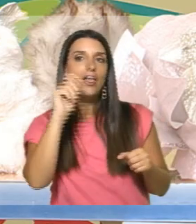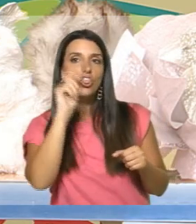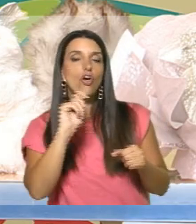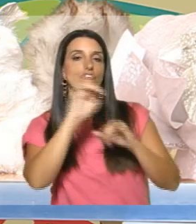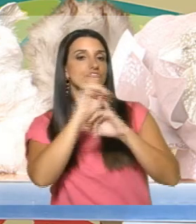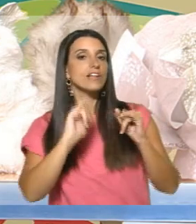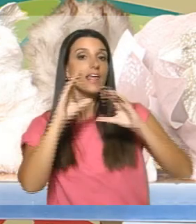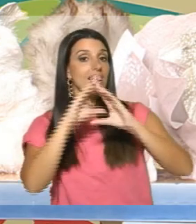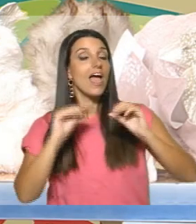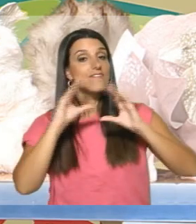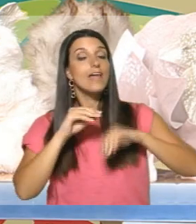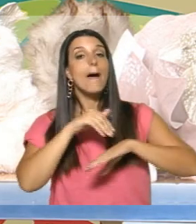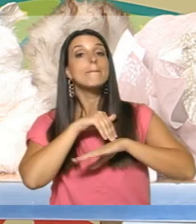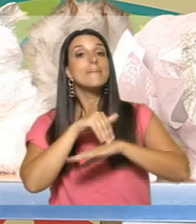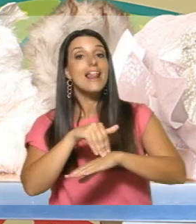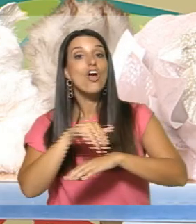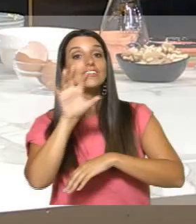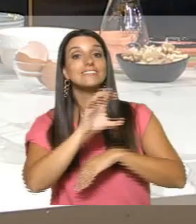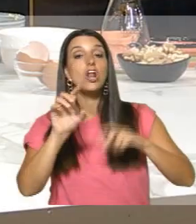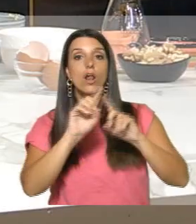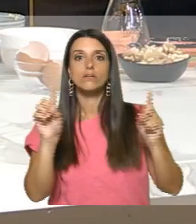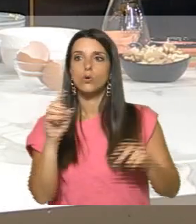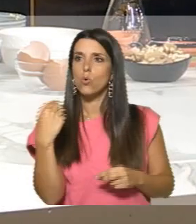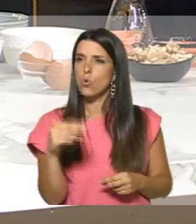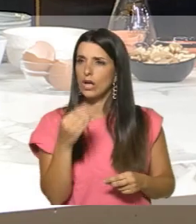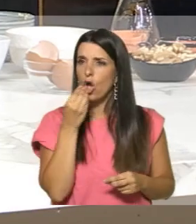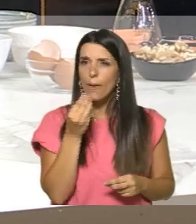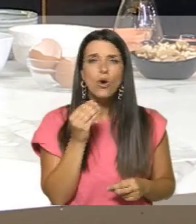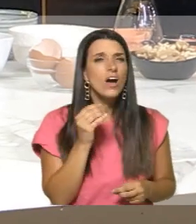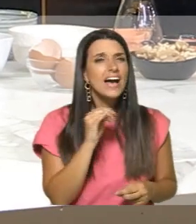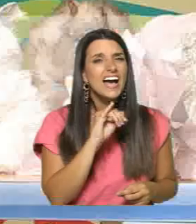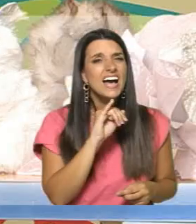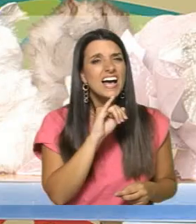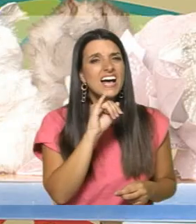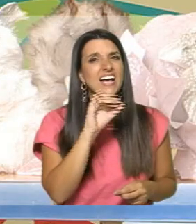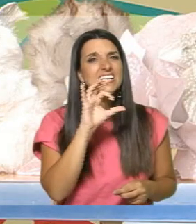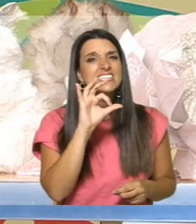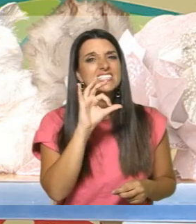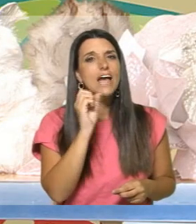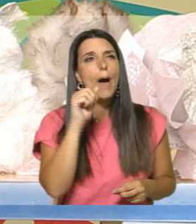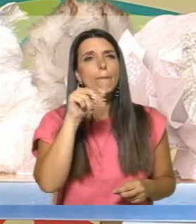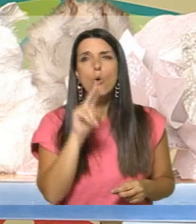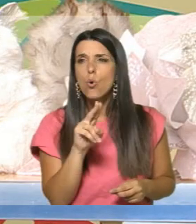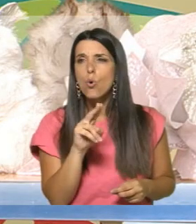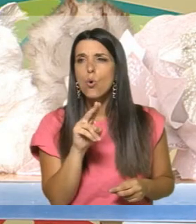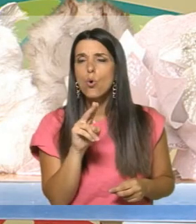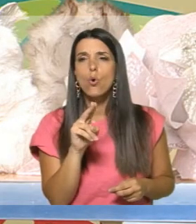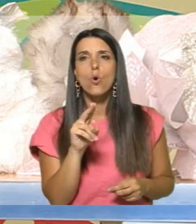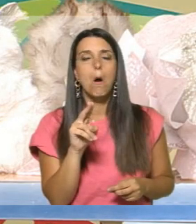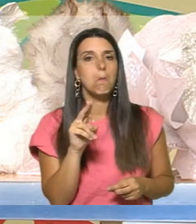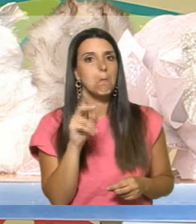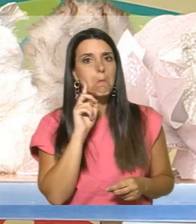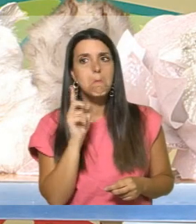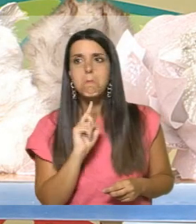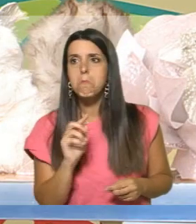Feliz Navidad. Desde Melo, Cerro Largo, nos dice Raquel. Nunca probé sagú. ¿No? Yo tampoco. ¿Sagú? ¿No es? ¿No? Dice. Ay, tenemos que averiguar qué